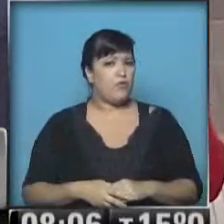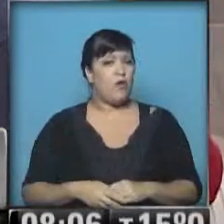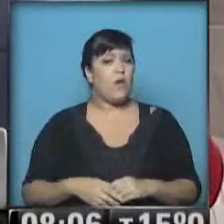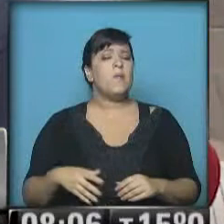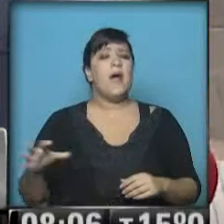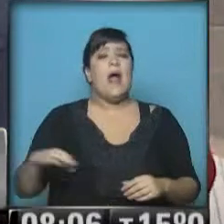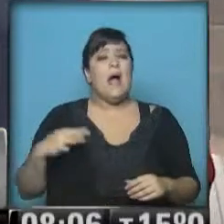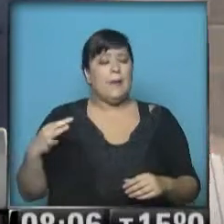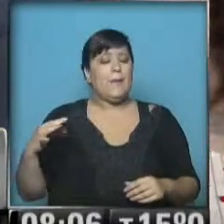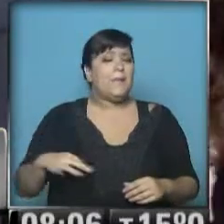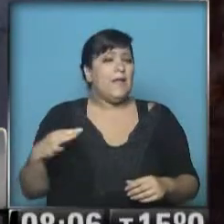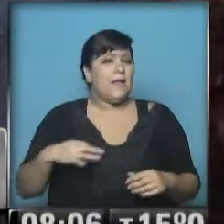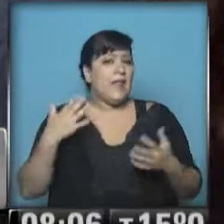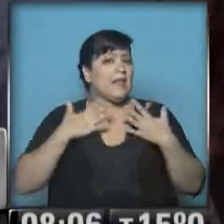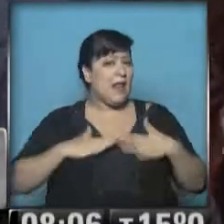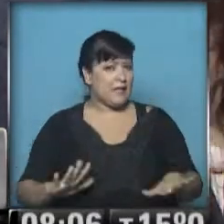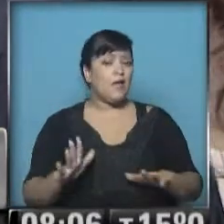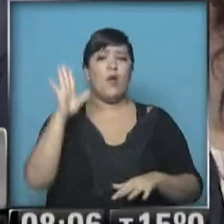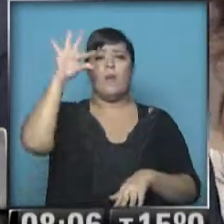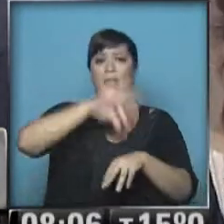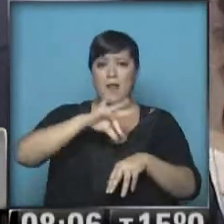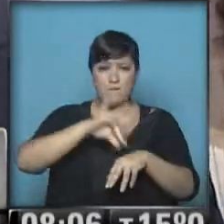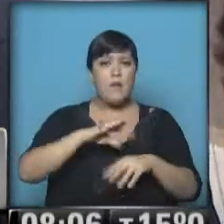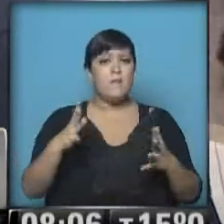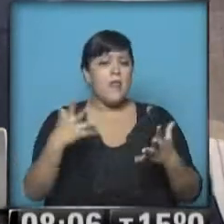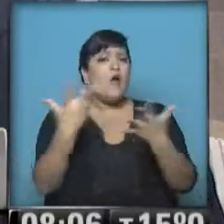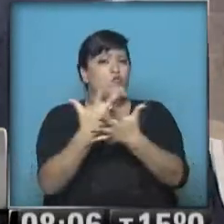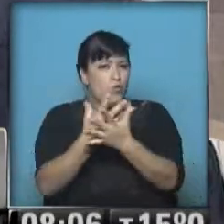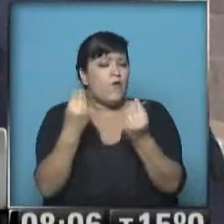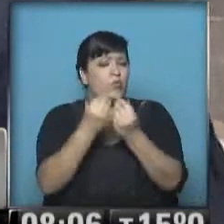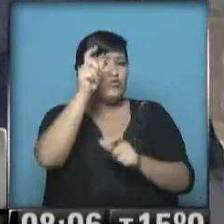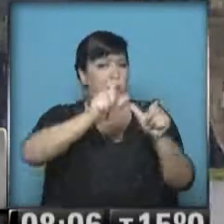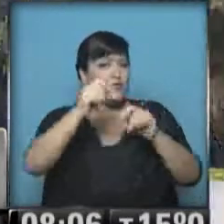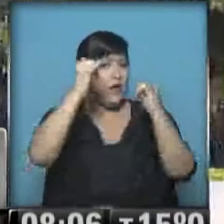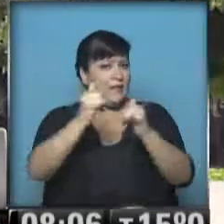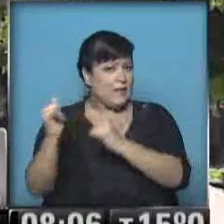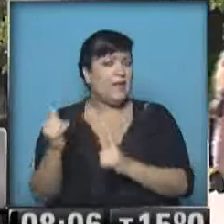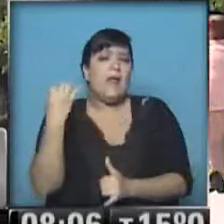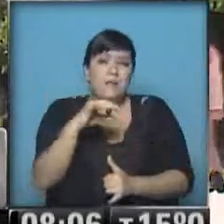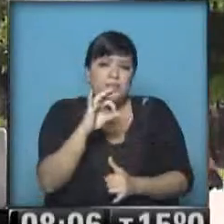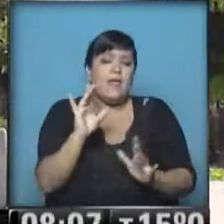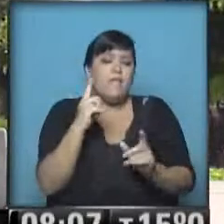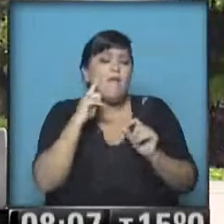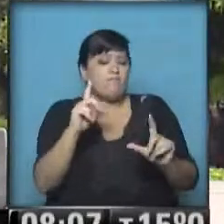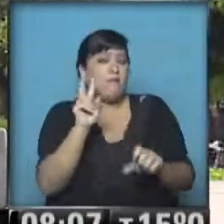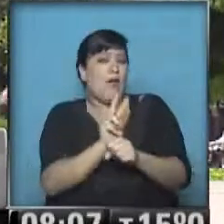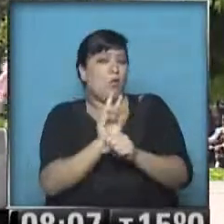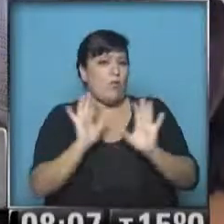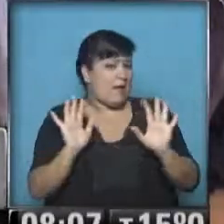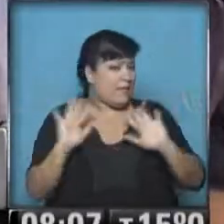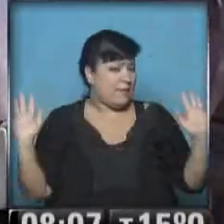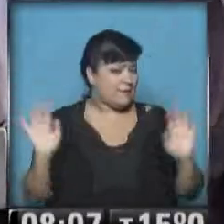vida normal y tranquila con una enfermedad que afecta casi globalmente a todo el mundo. Hay que tomar la precaución. Solamente hay que ser precavidos. Me parece